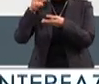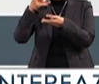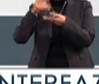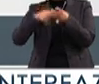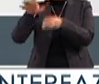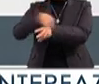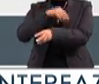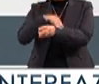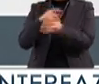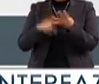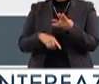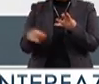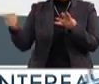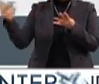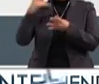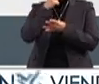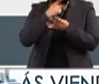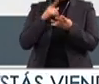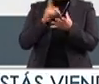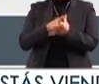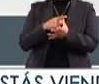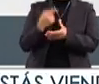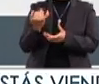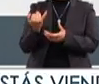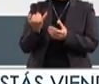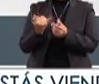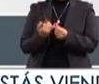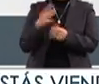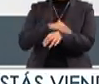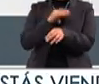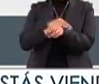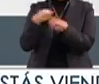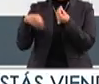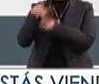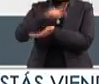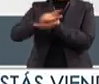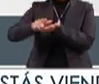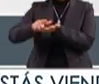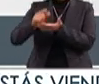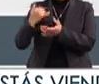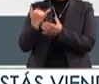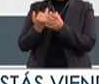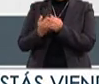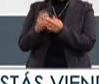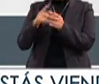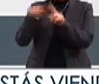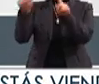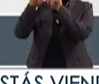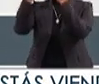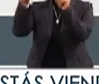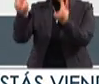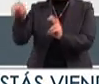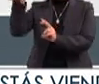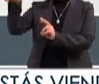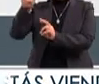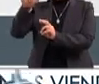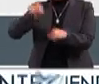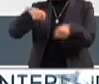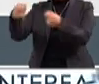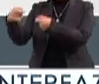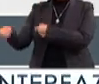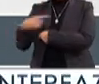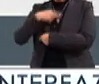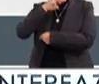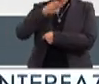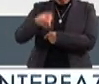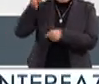energía petróleo energías sustentables una gran variedad de temáticas y como